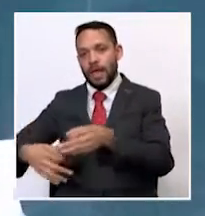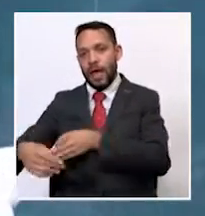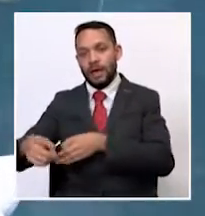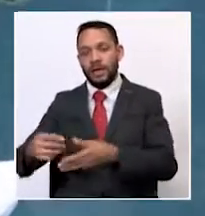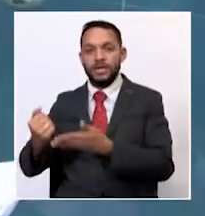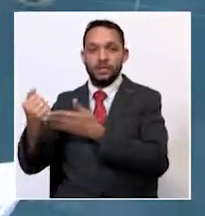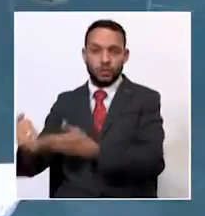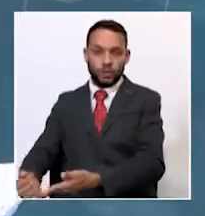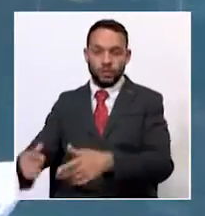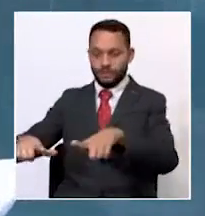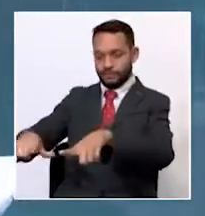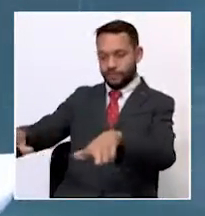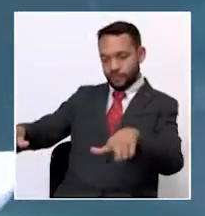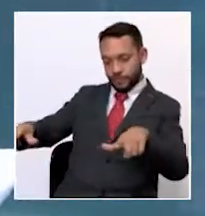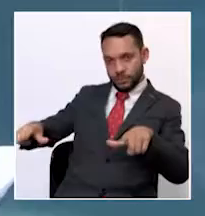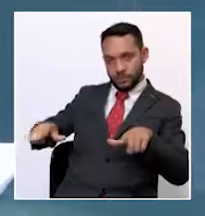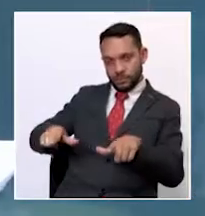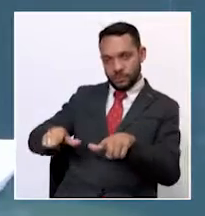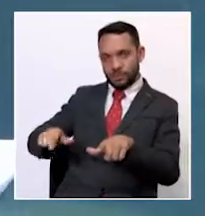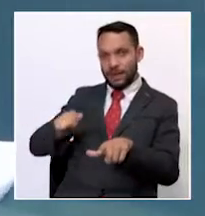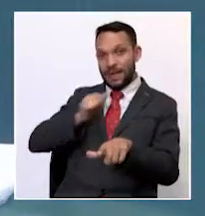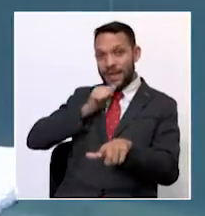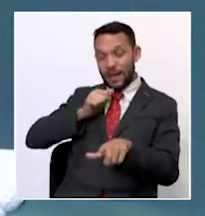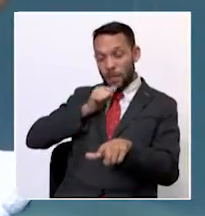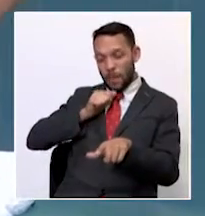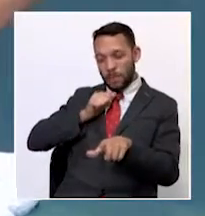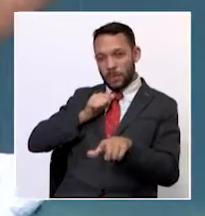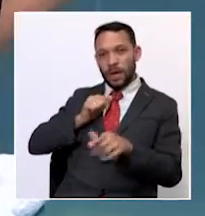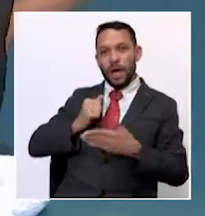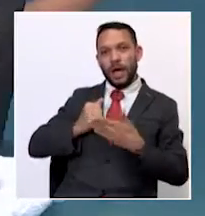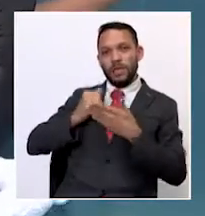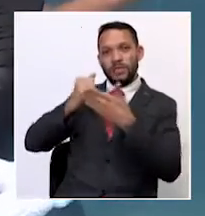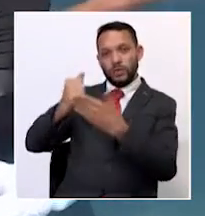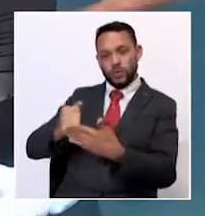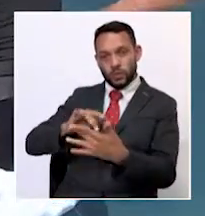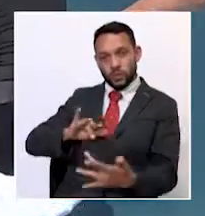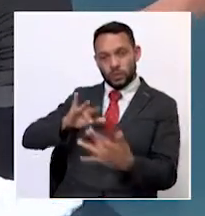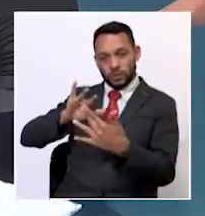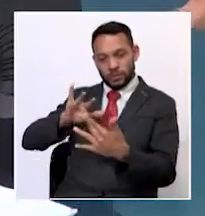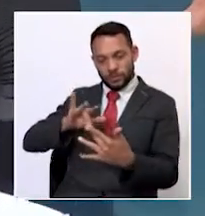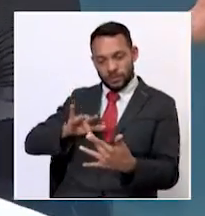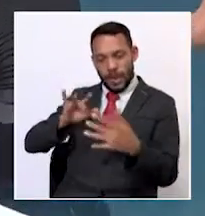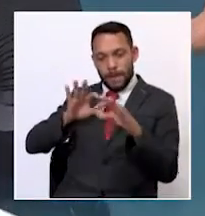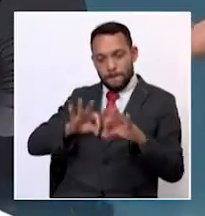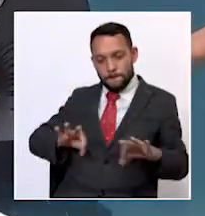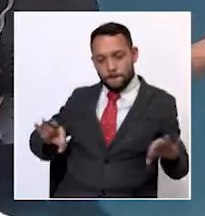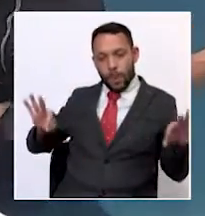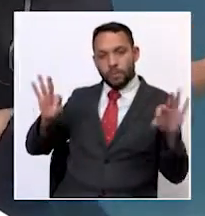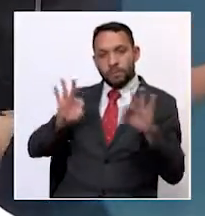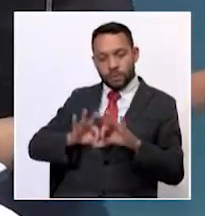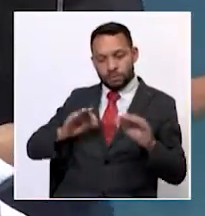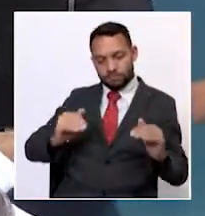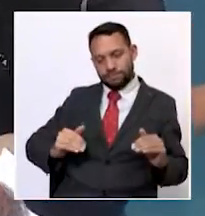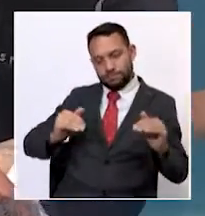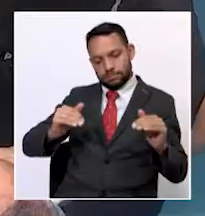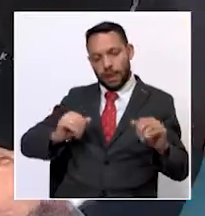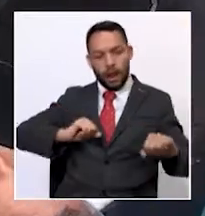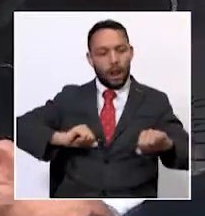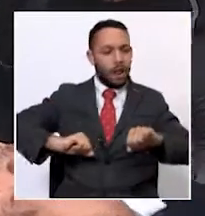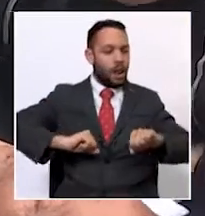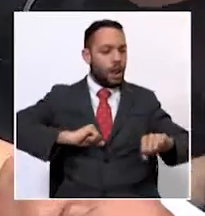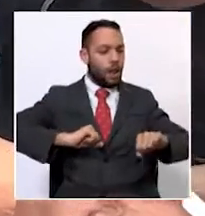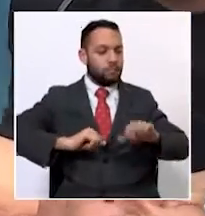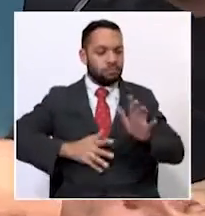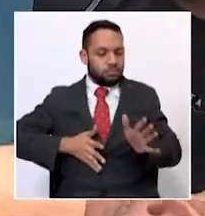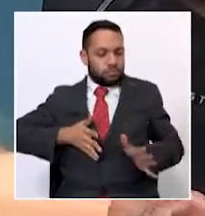y el tipo de terapia, de fisioterapia que se realiza en el agua, puede ser tan importante que hacen movimientos que es imposible